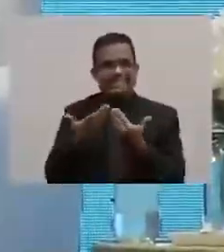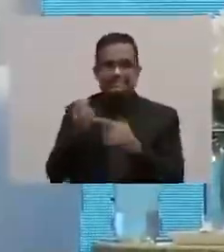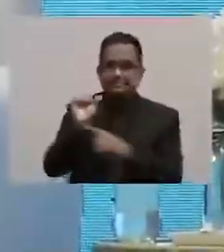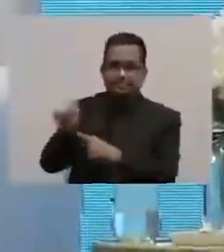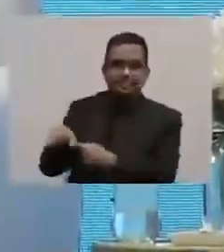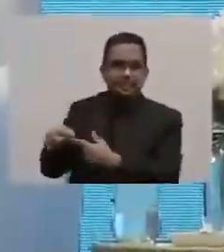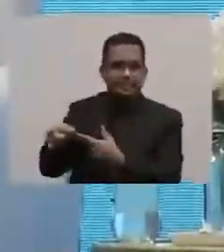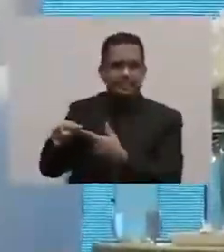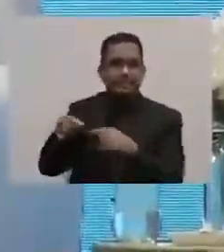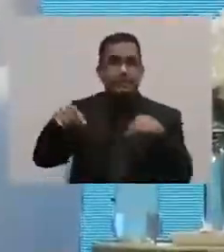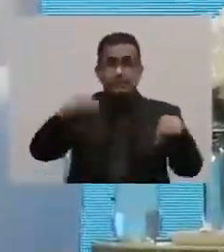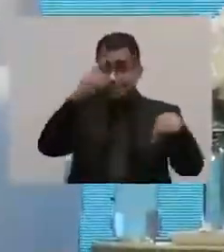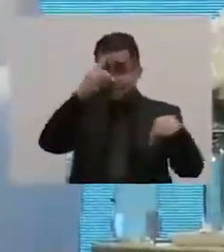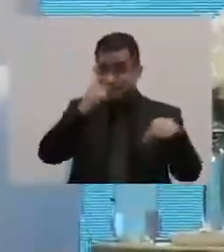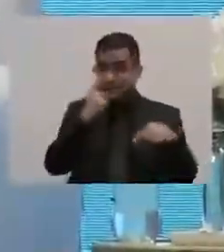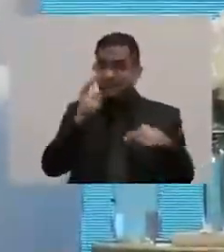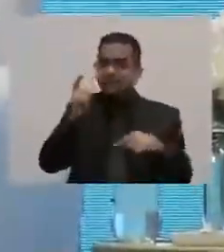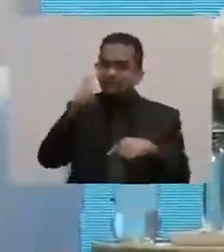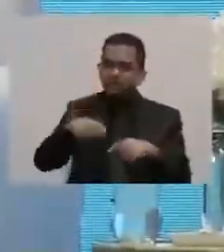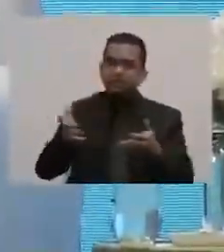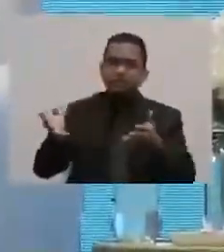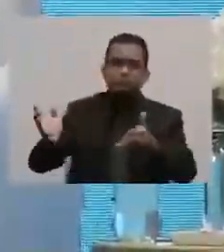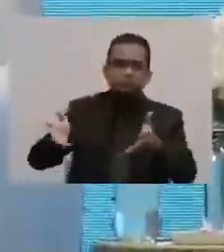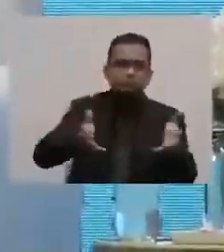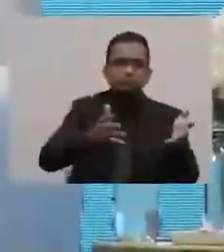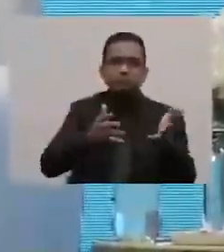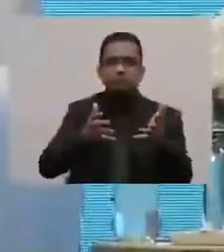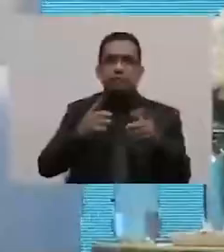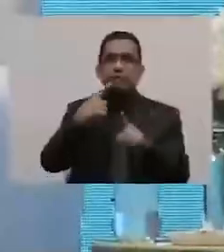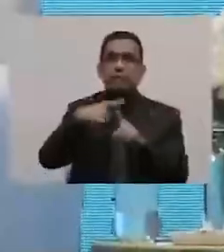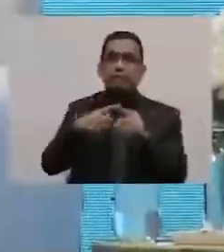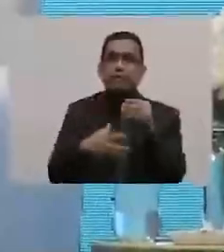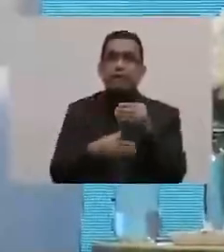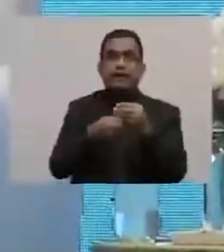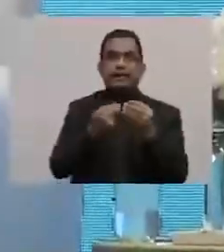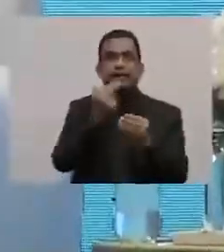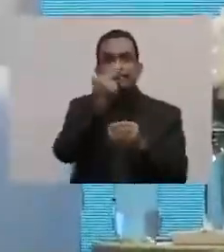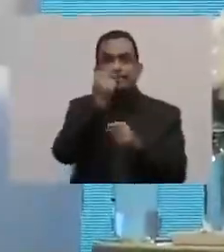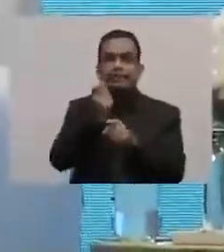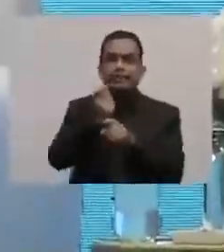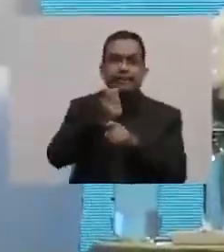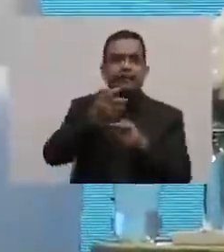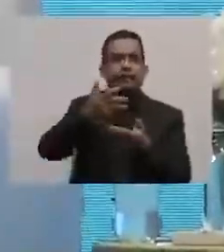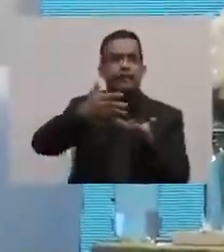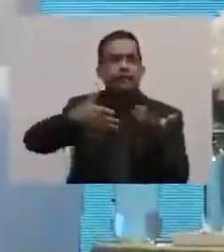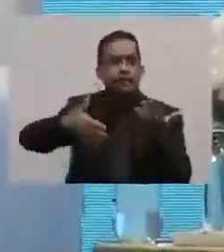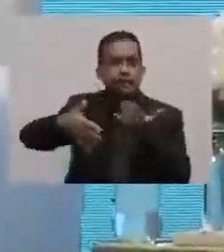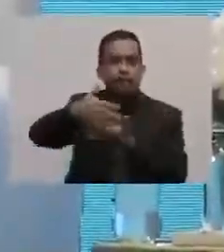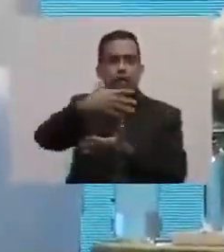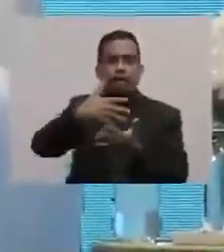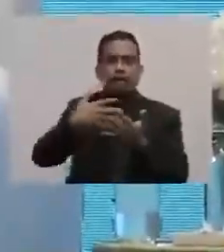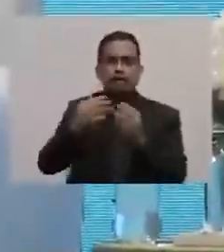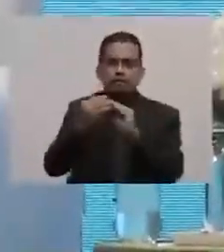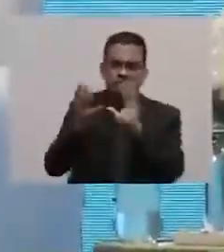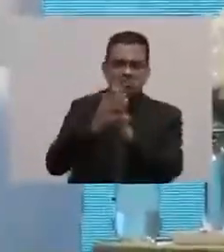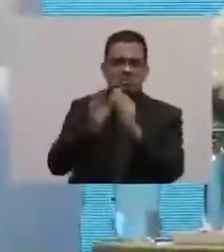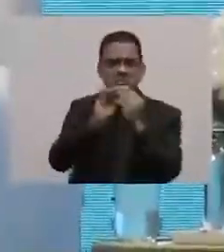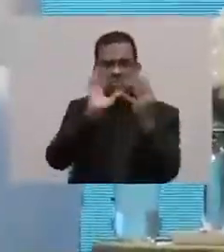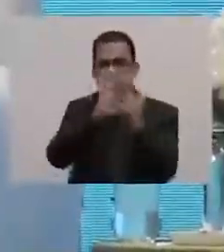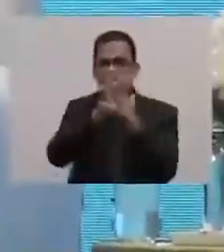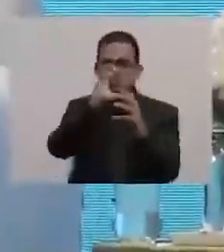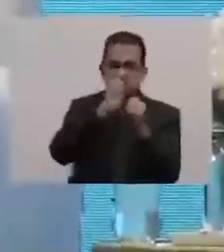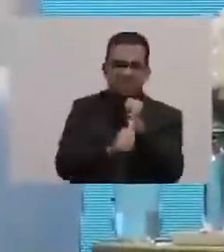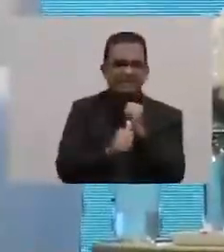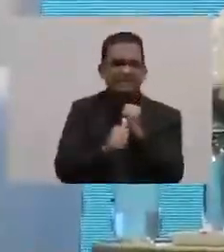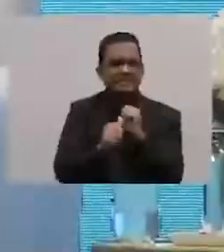falta hablar y le falta ese sentido del humor que no convierta en conflicto cada tema que tenemos. Y yo creo que ahí